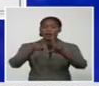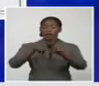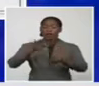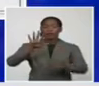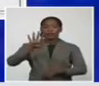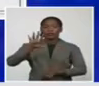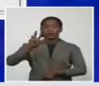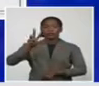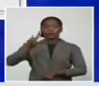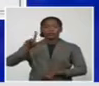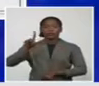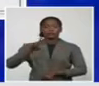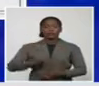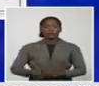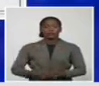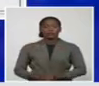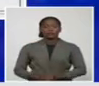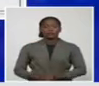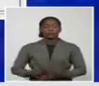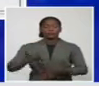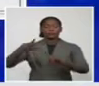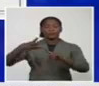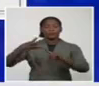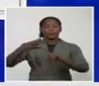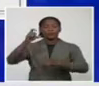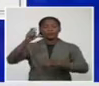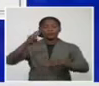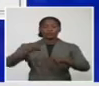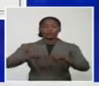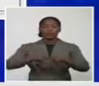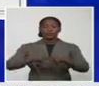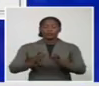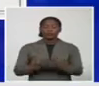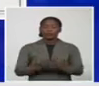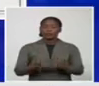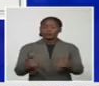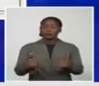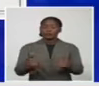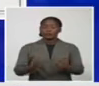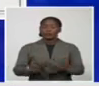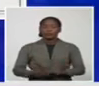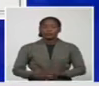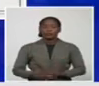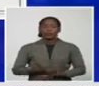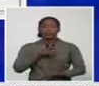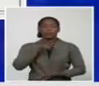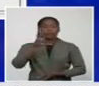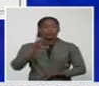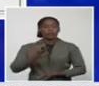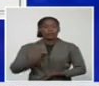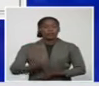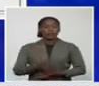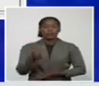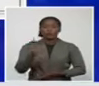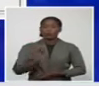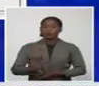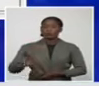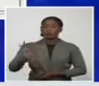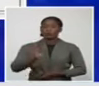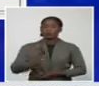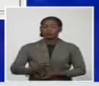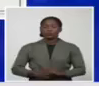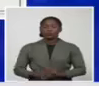531,4, le sigue Centro Habana, San Miguel del Padrón, Cerro 10 de Octubre,